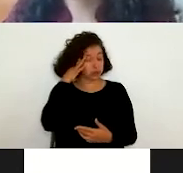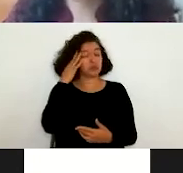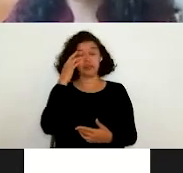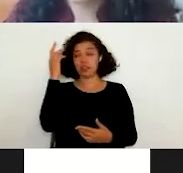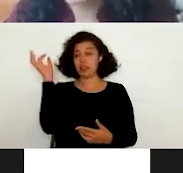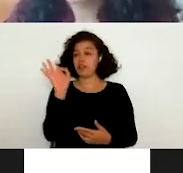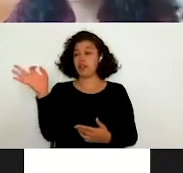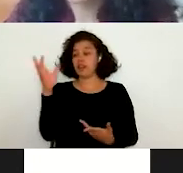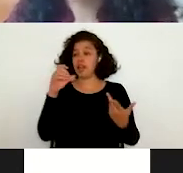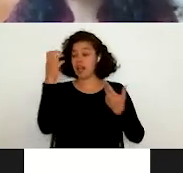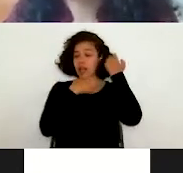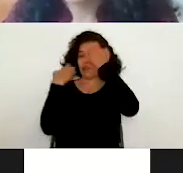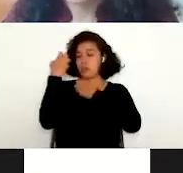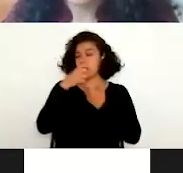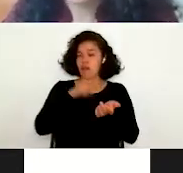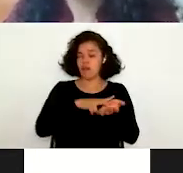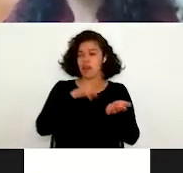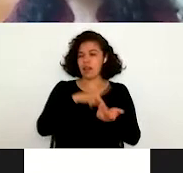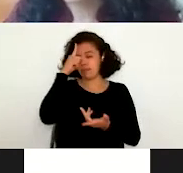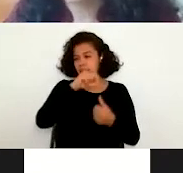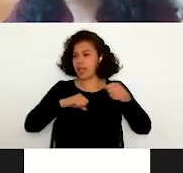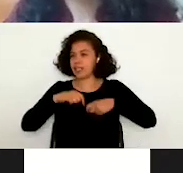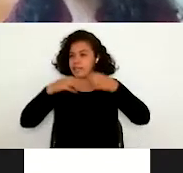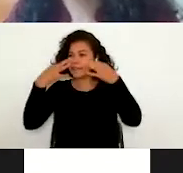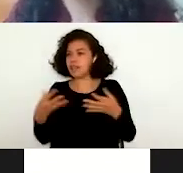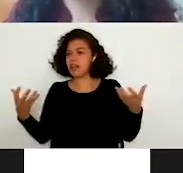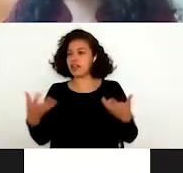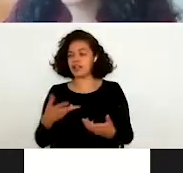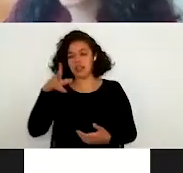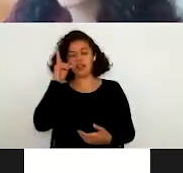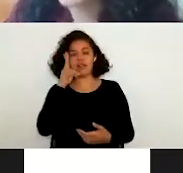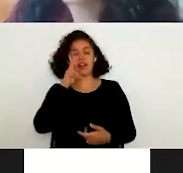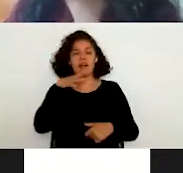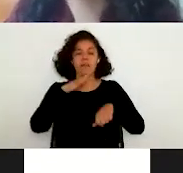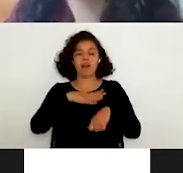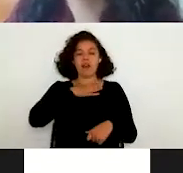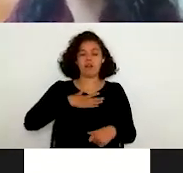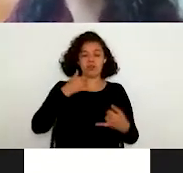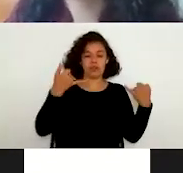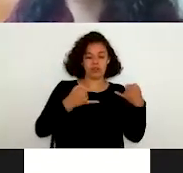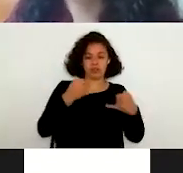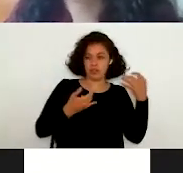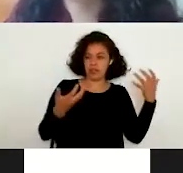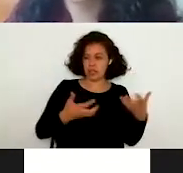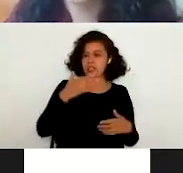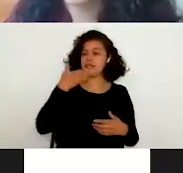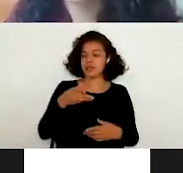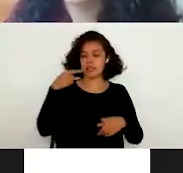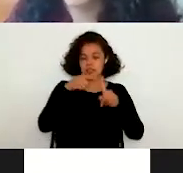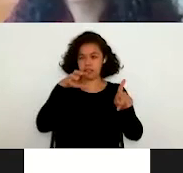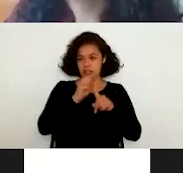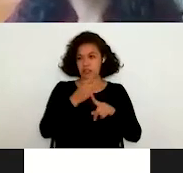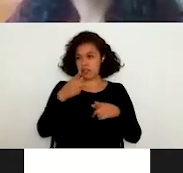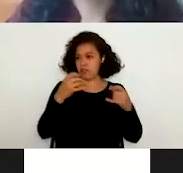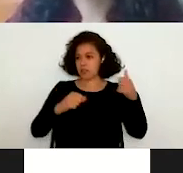las actividades, ¿no? Entonces, la evidencia que más justifique que sí se realizó y que se logró el objetivo de la